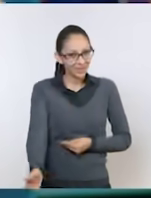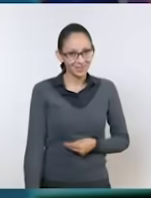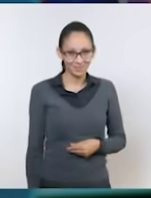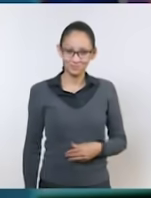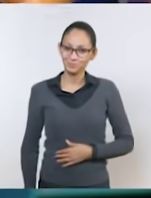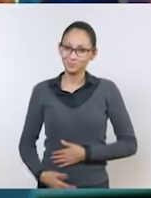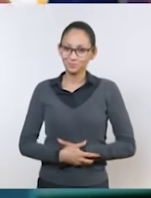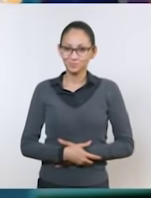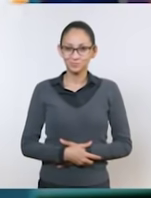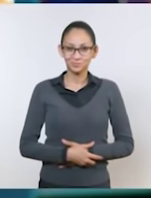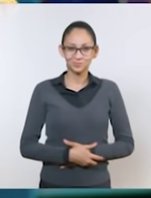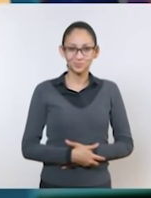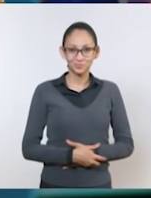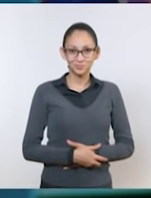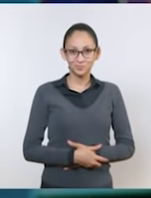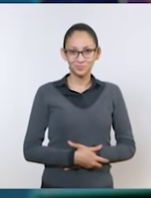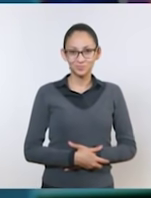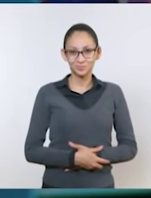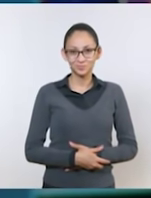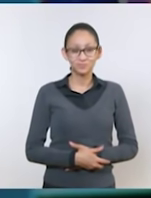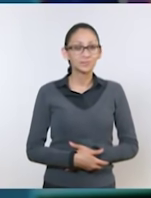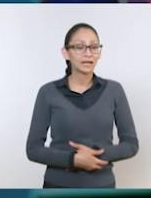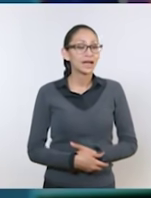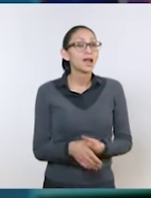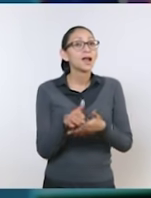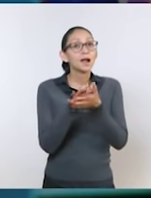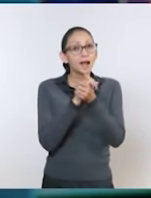¡Muy bien!